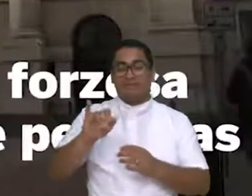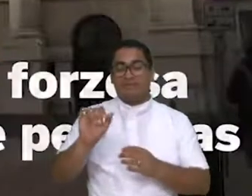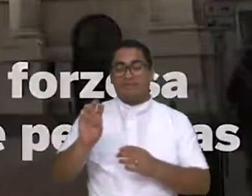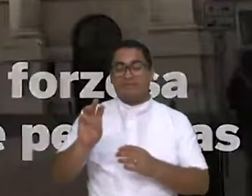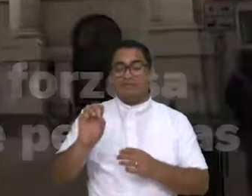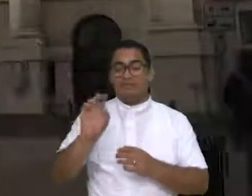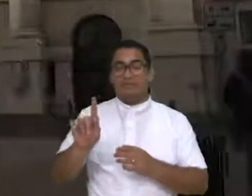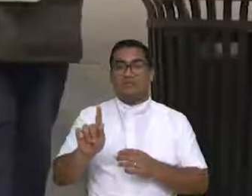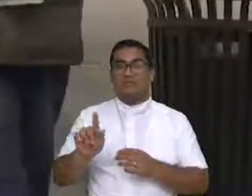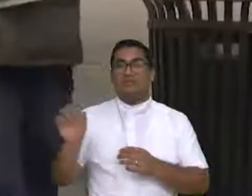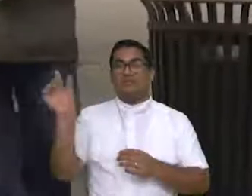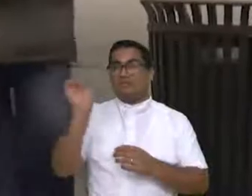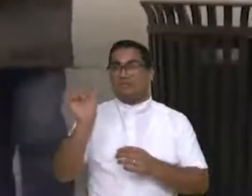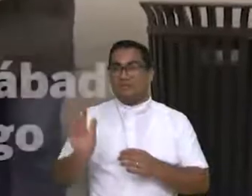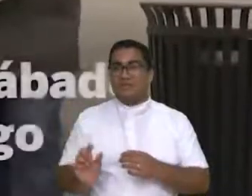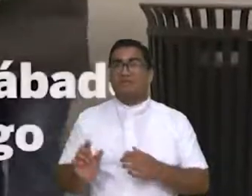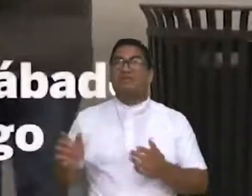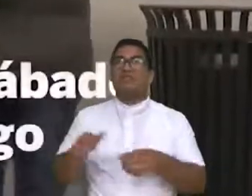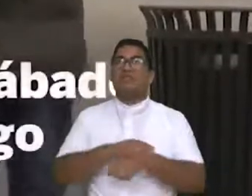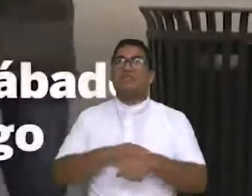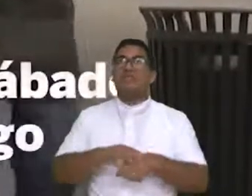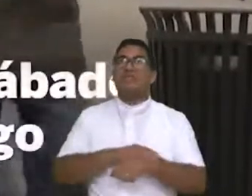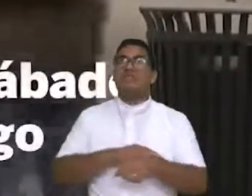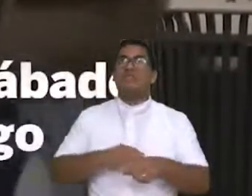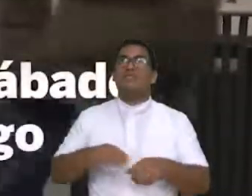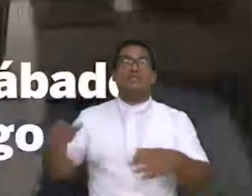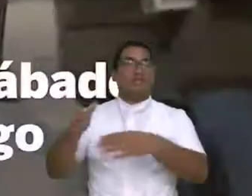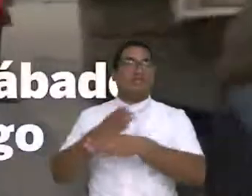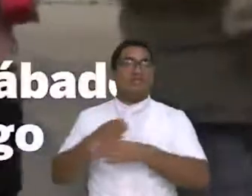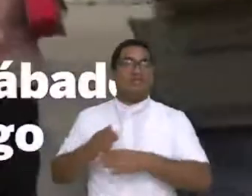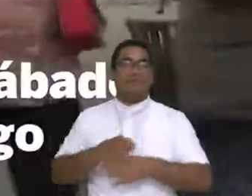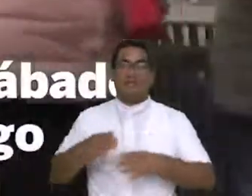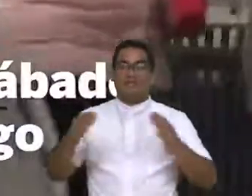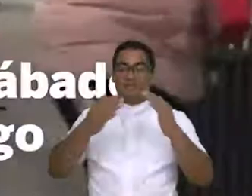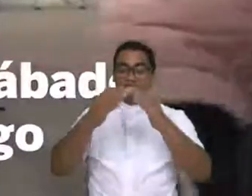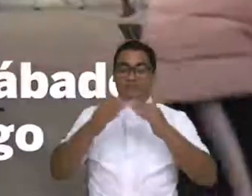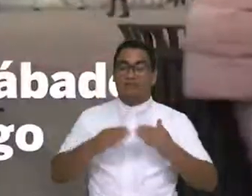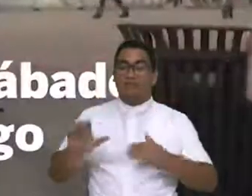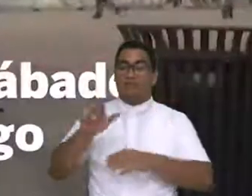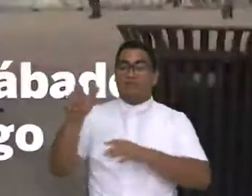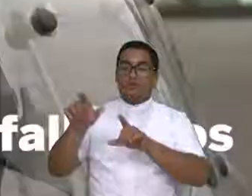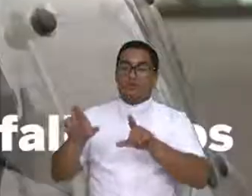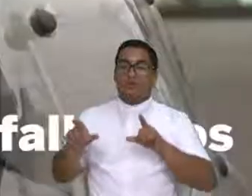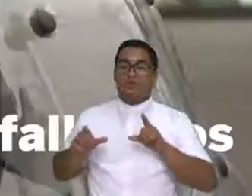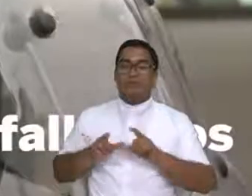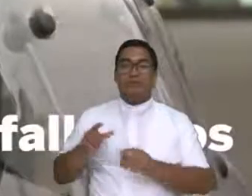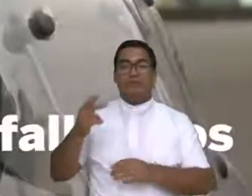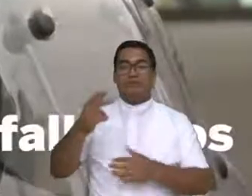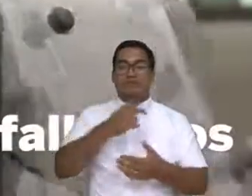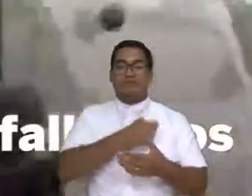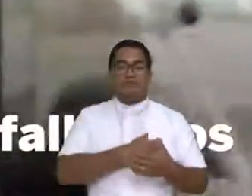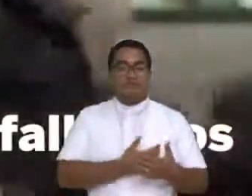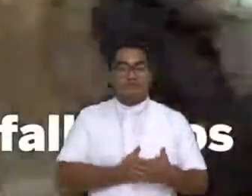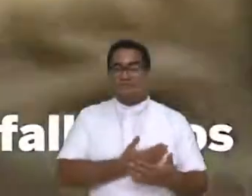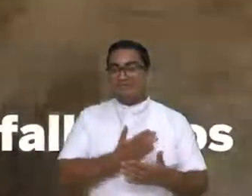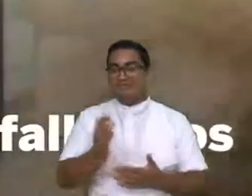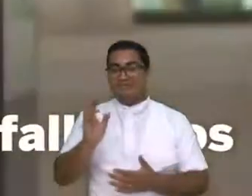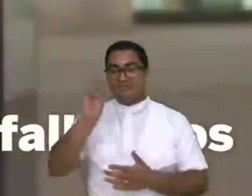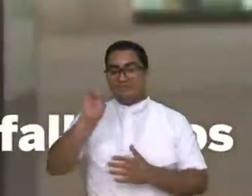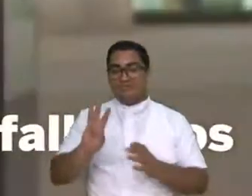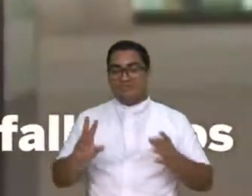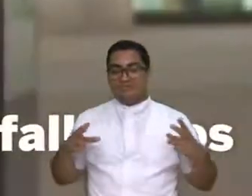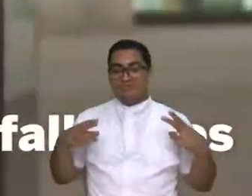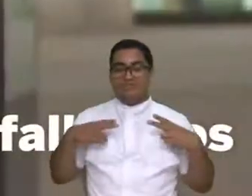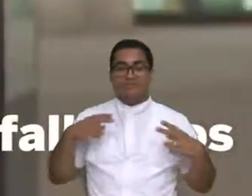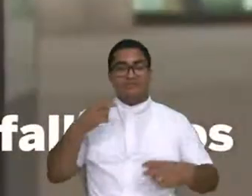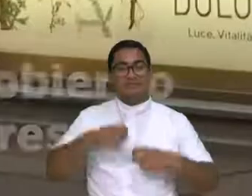prohibió entrar o salir de Lombardía y de otras 14 provincias ubicadas en otras regiones desde el 8 de marzo al 3 de abril, afectando a